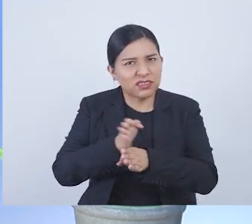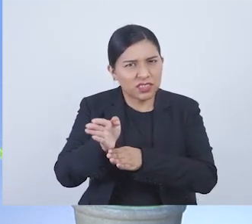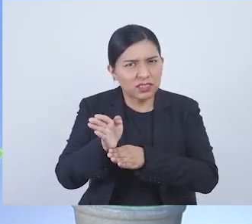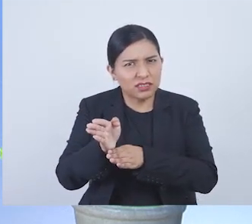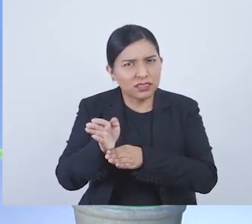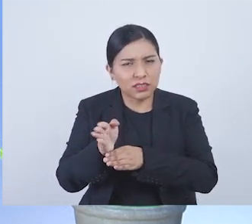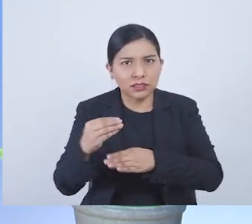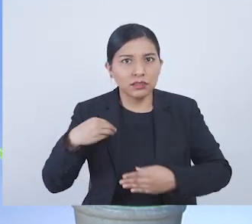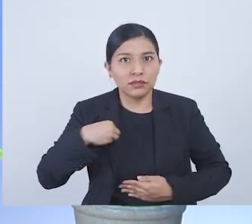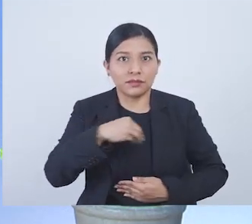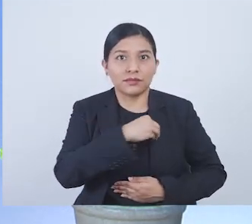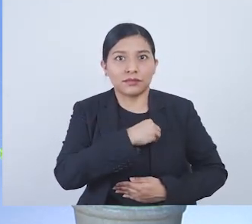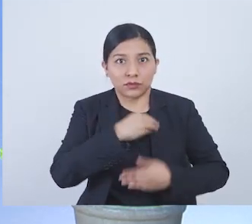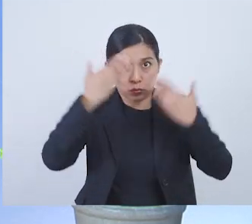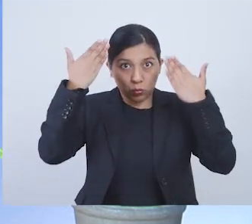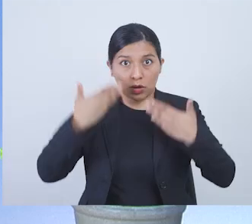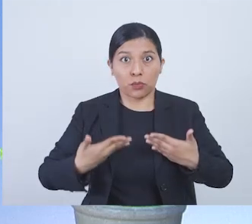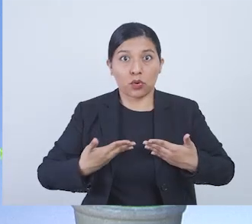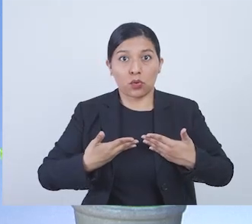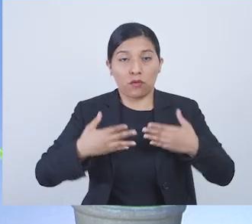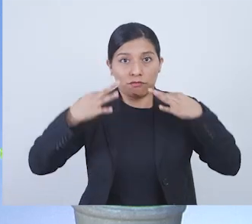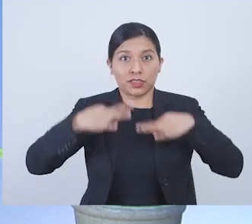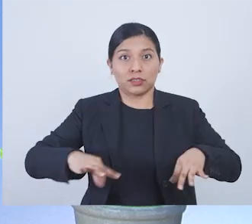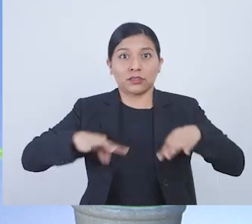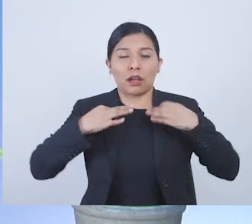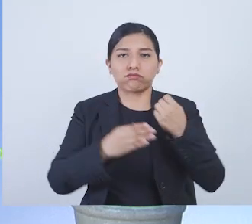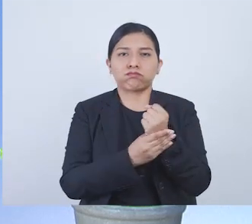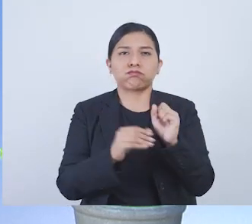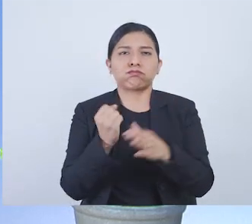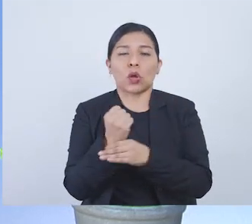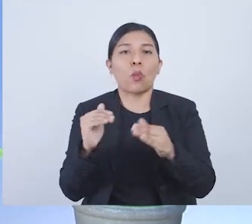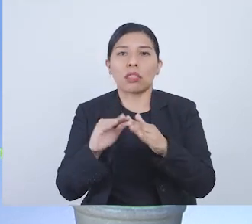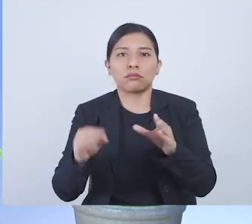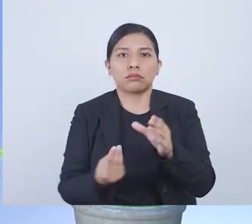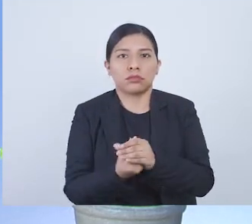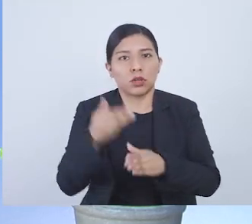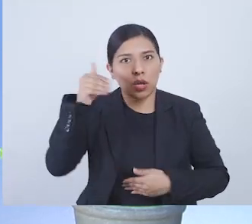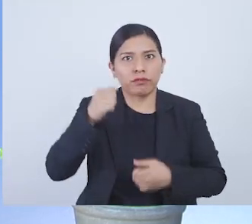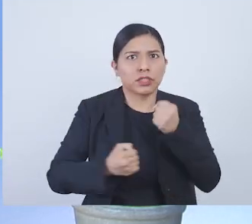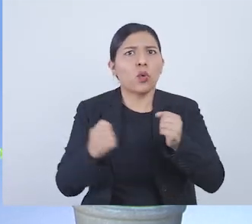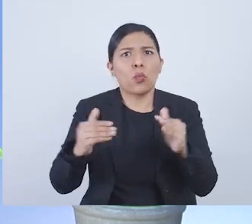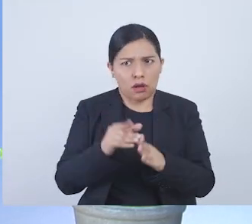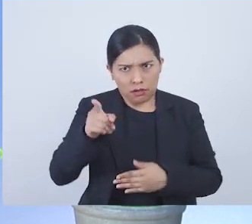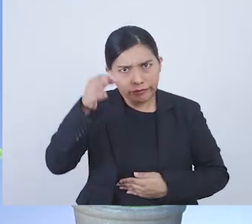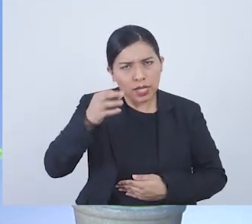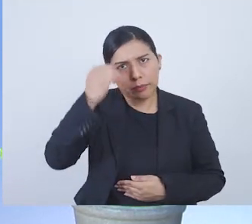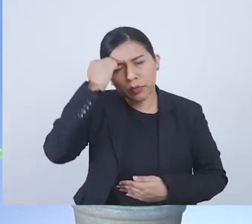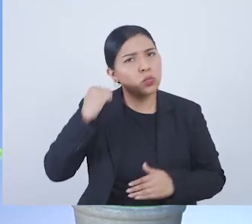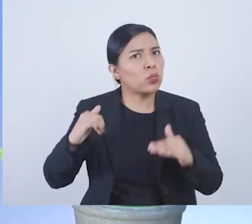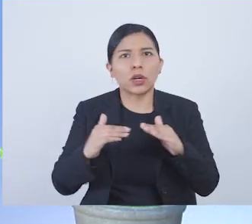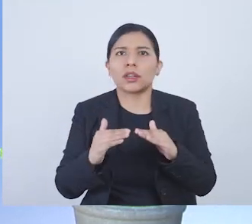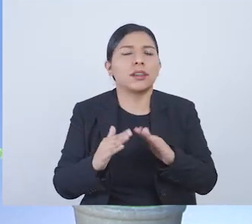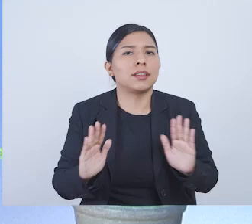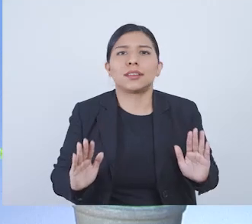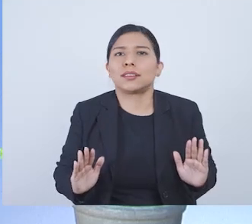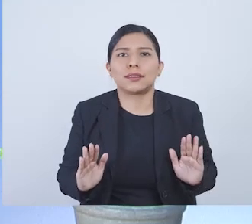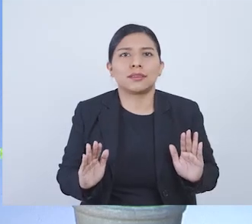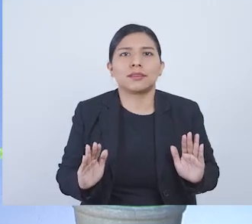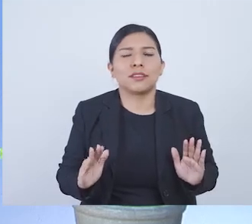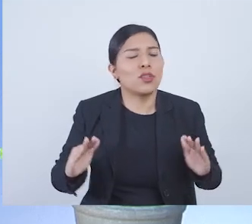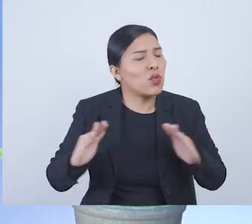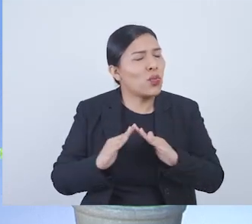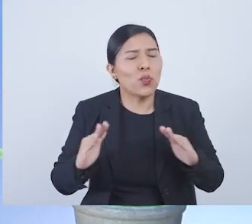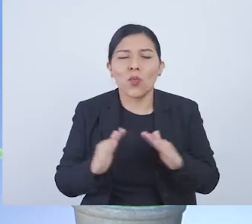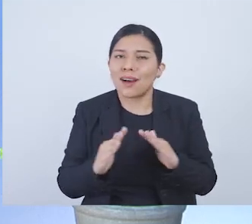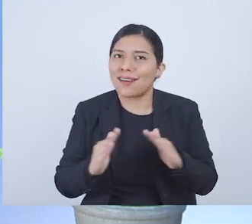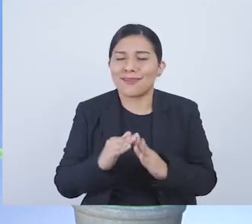Fisioterapia, puso educación física adaptada. Porque ellos también tenían que ver esto. El